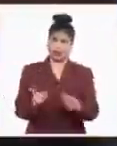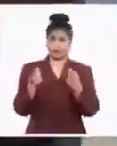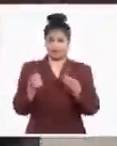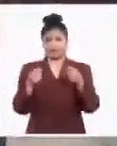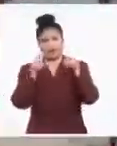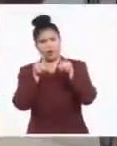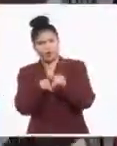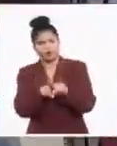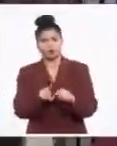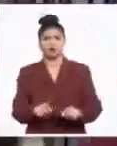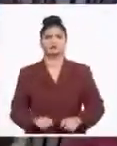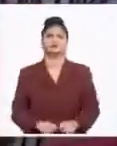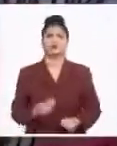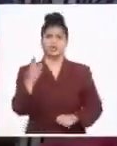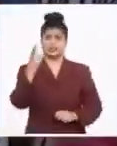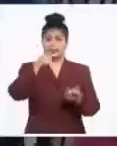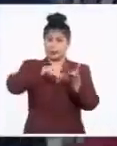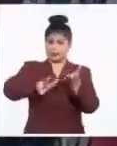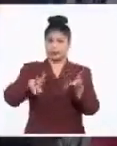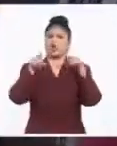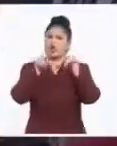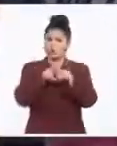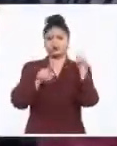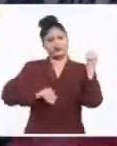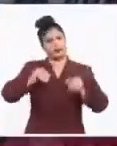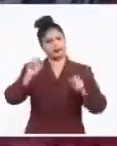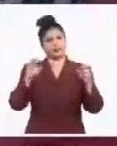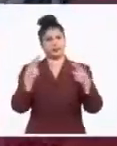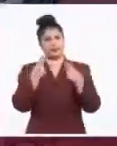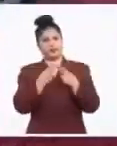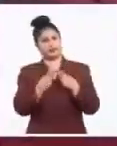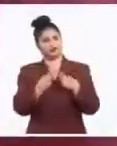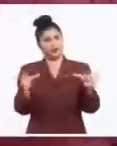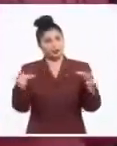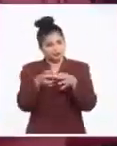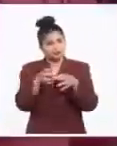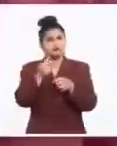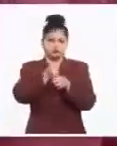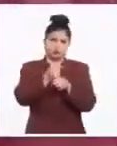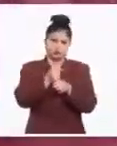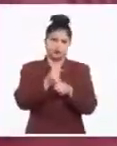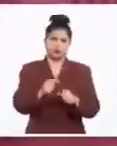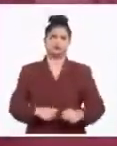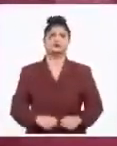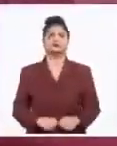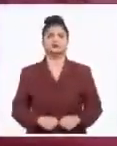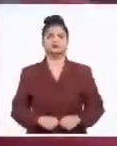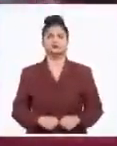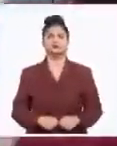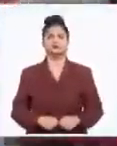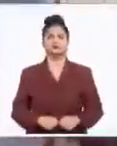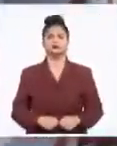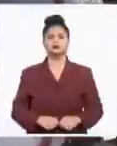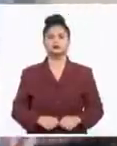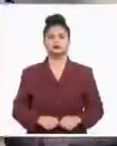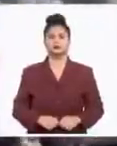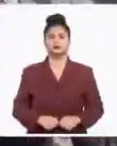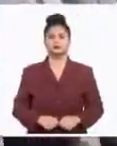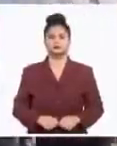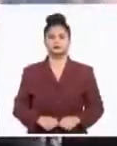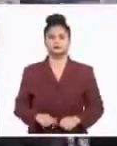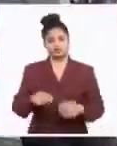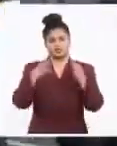los atletas y buscar que trabajen en el team world y que esto resuelva el problema desde el punto de vista grupal. Eso